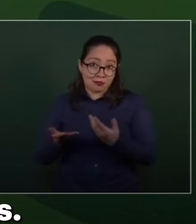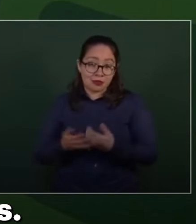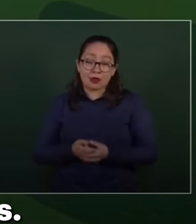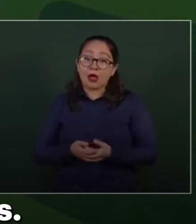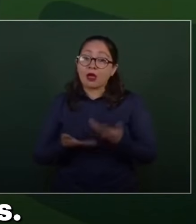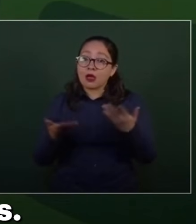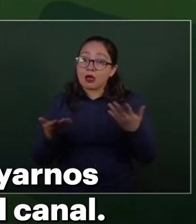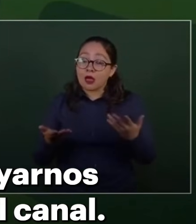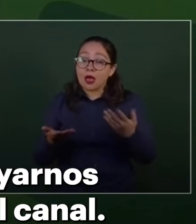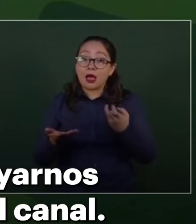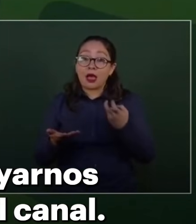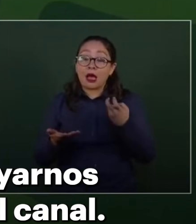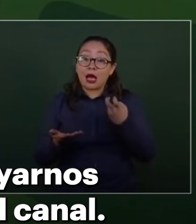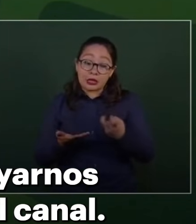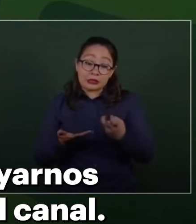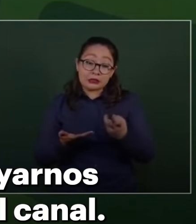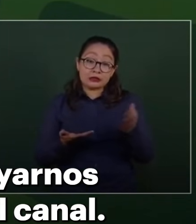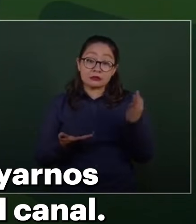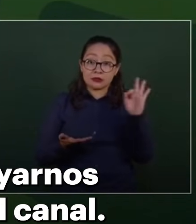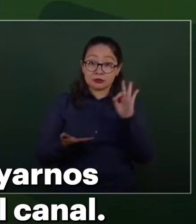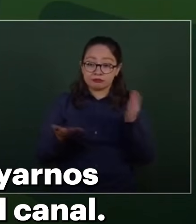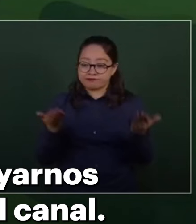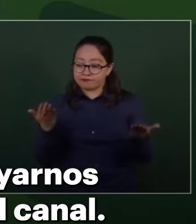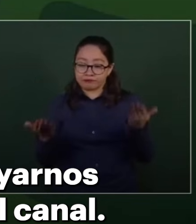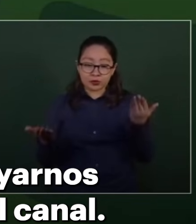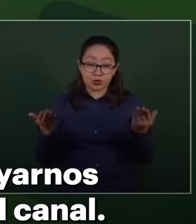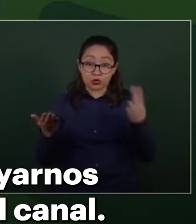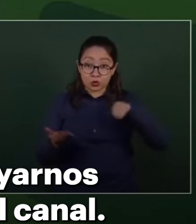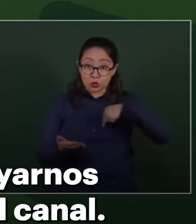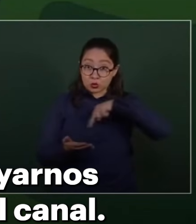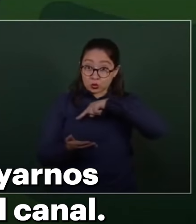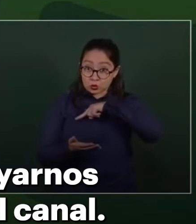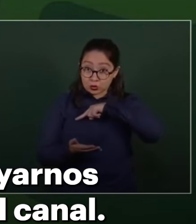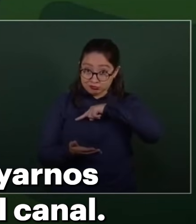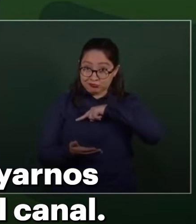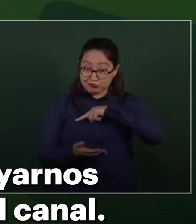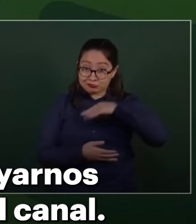Cuéntanos en los comentarios. Si el video te gustó, no olvides apoyarnos